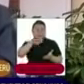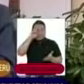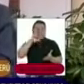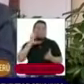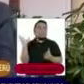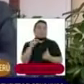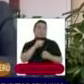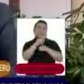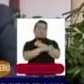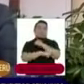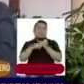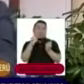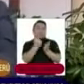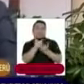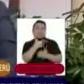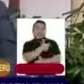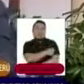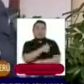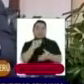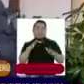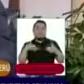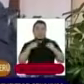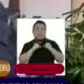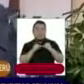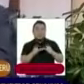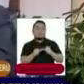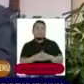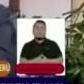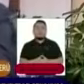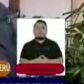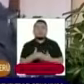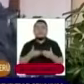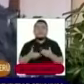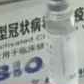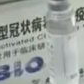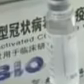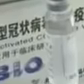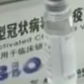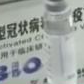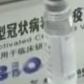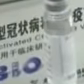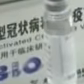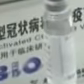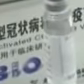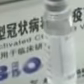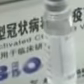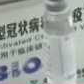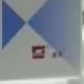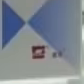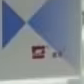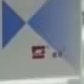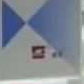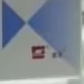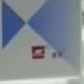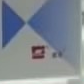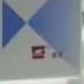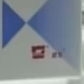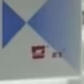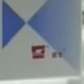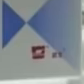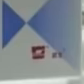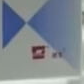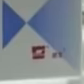tienen todos los países registradas y ya son vacunas que continúan su producción a lo largo de los años. El laboratorio chino solo ha podido vender,